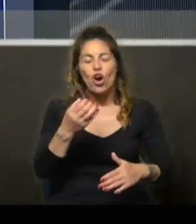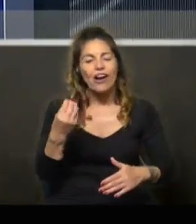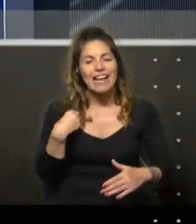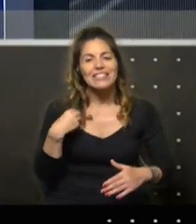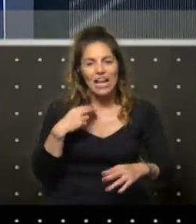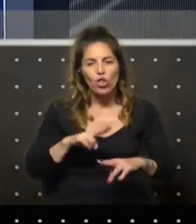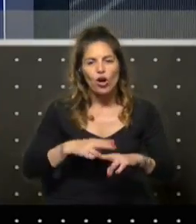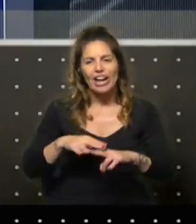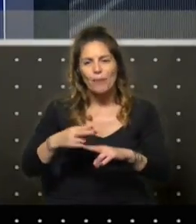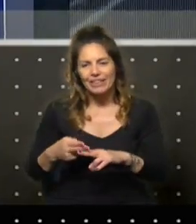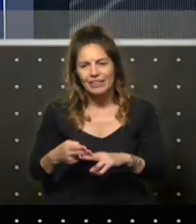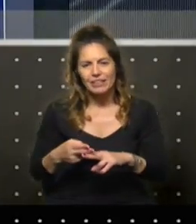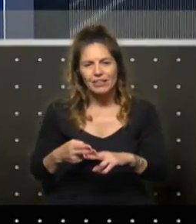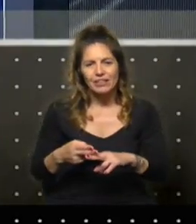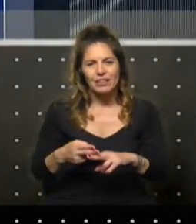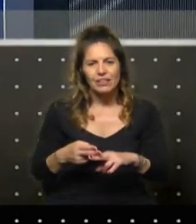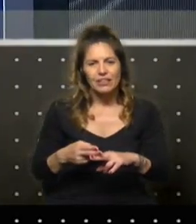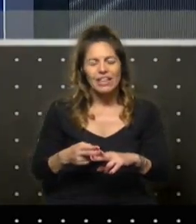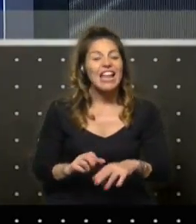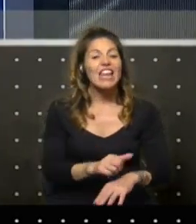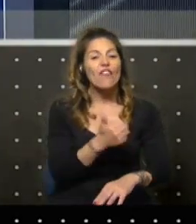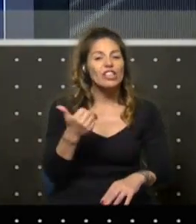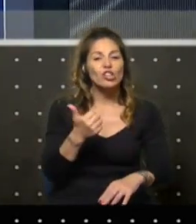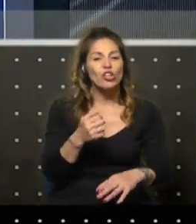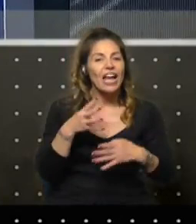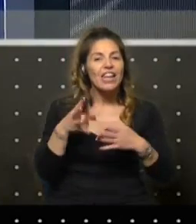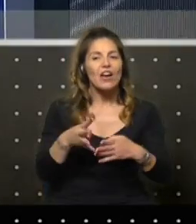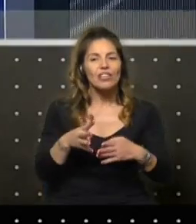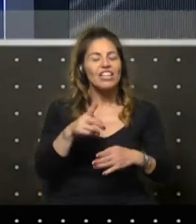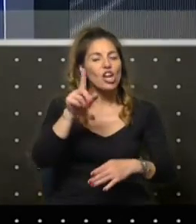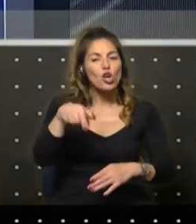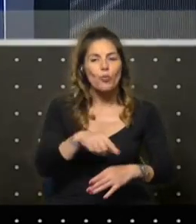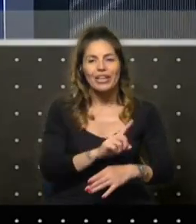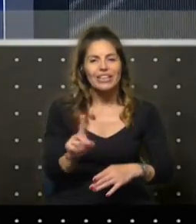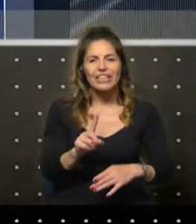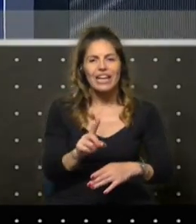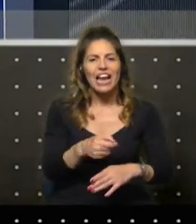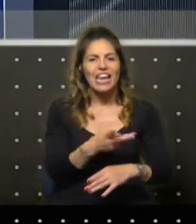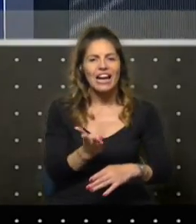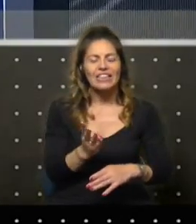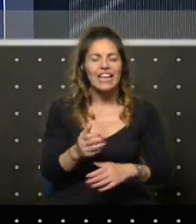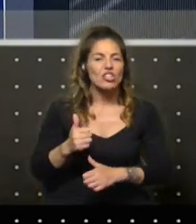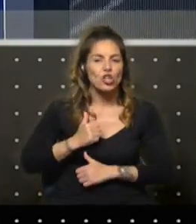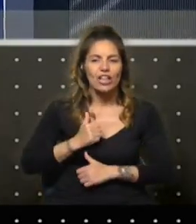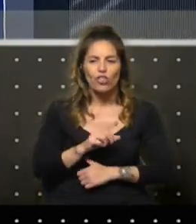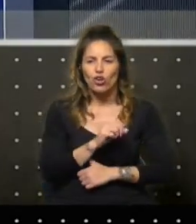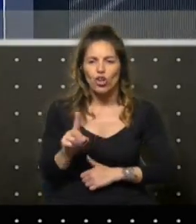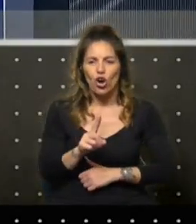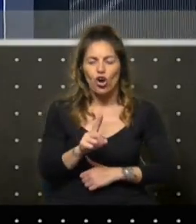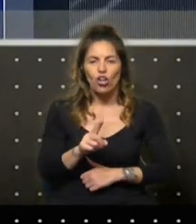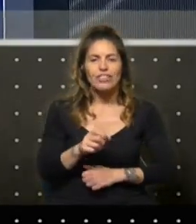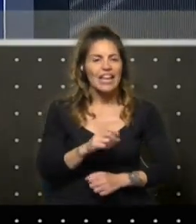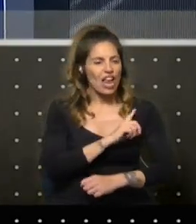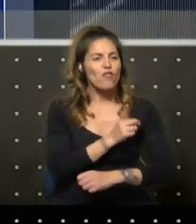de repetir que la victoria en la batalla no venía de la cantidad de soldados sino de las